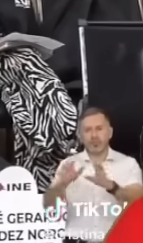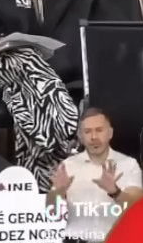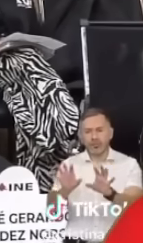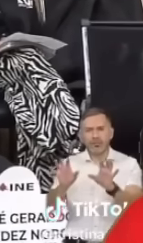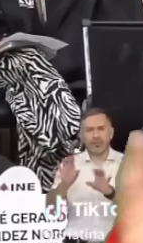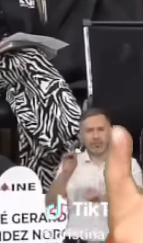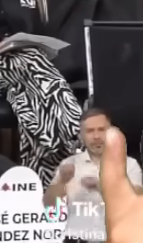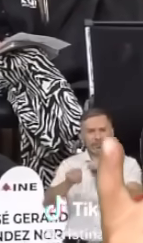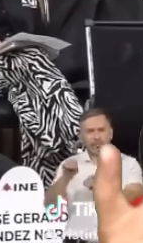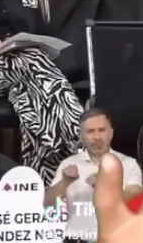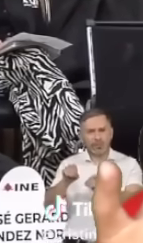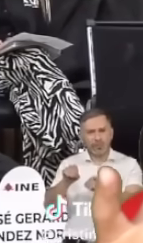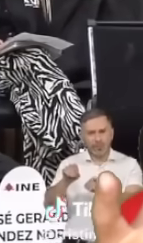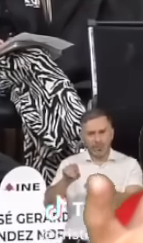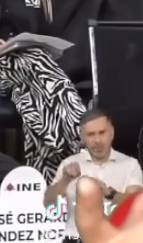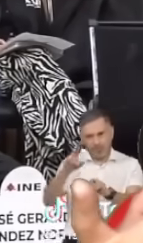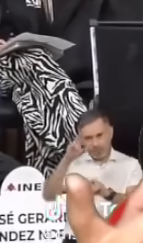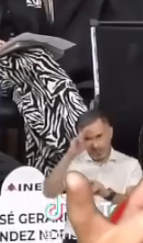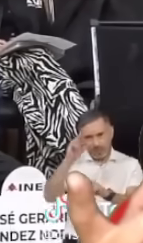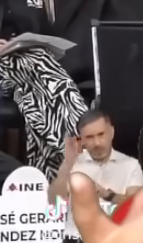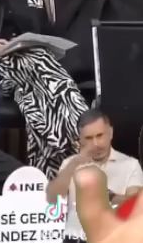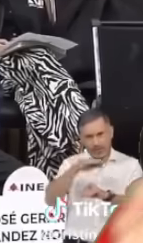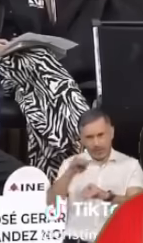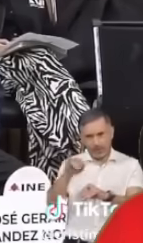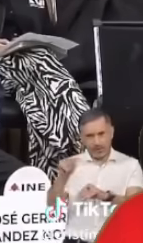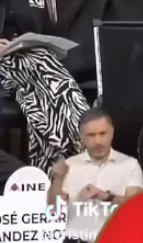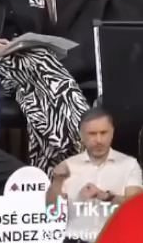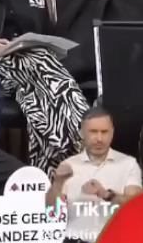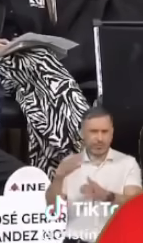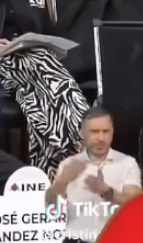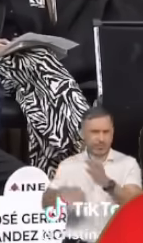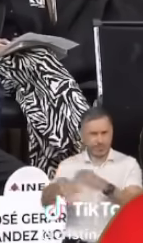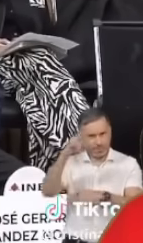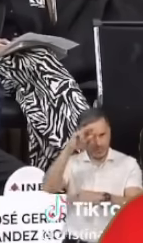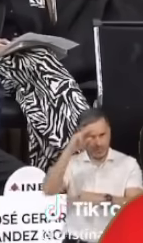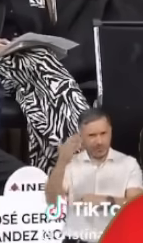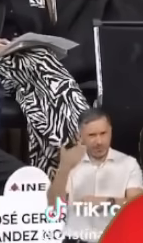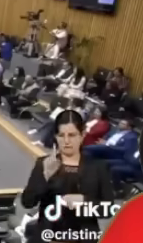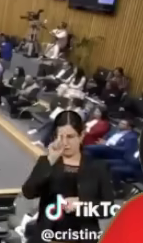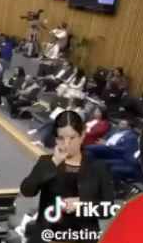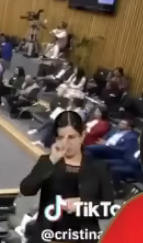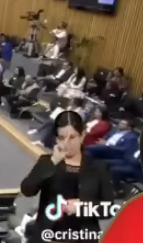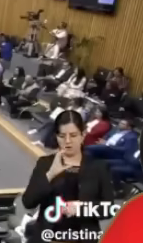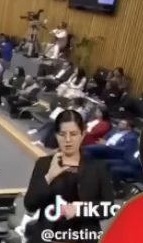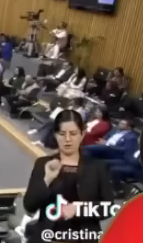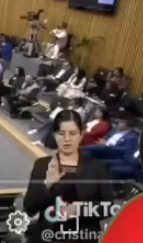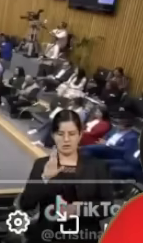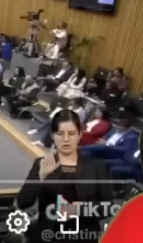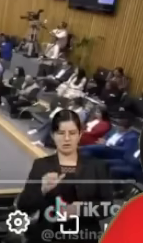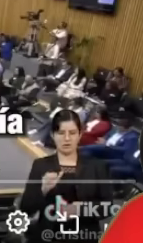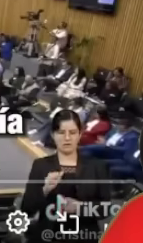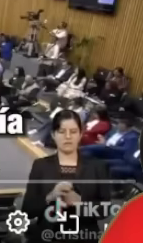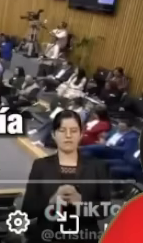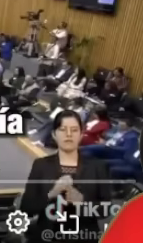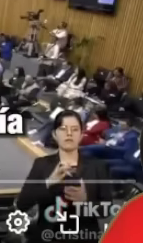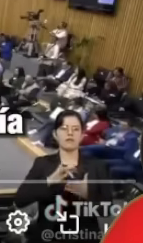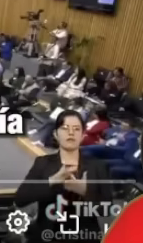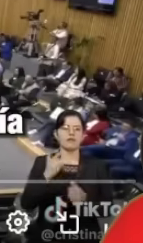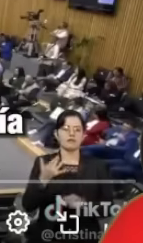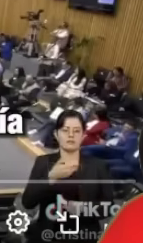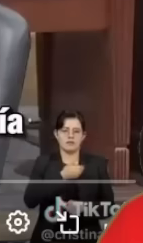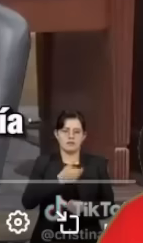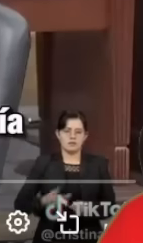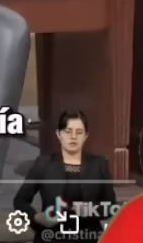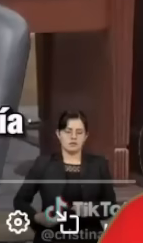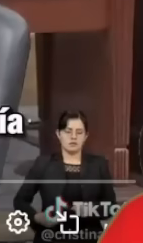de inteligencia falta de seriedad falta de Propuesta Gracias presidenta Bueno yo la